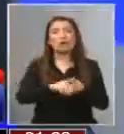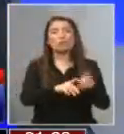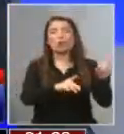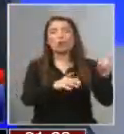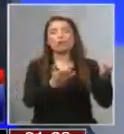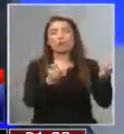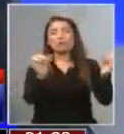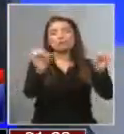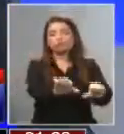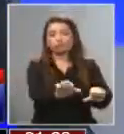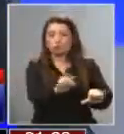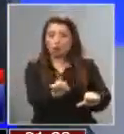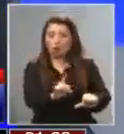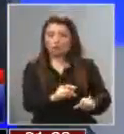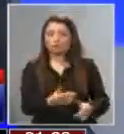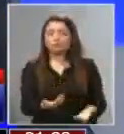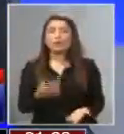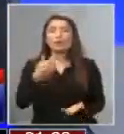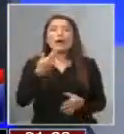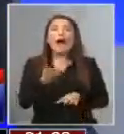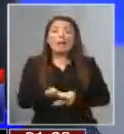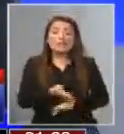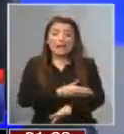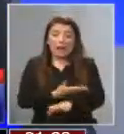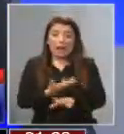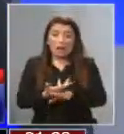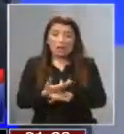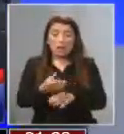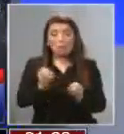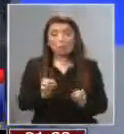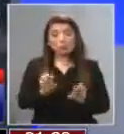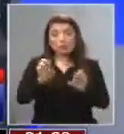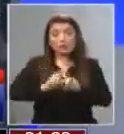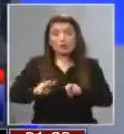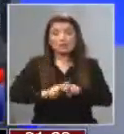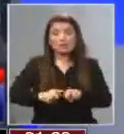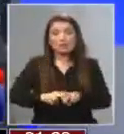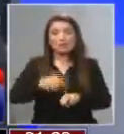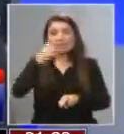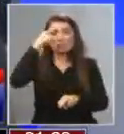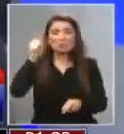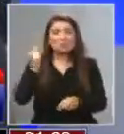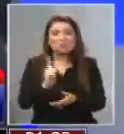pero había aquí una oportunidad de hacer algo que no se hizo. Y yo creo que